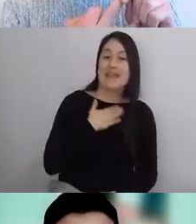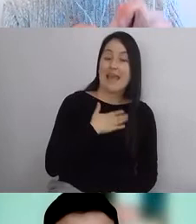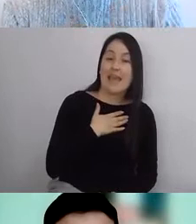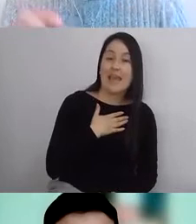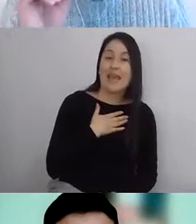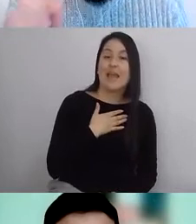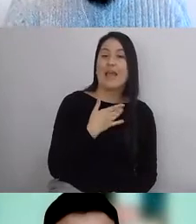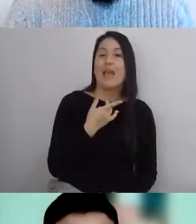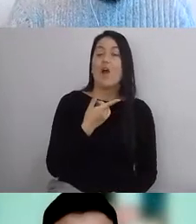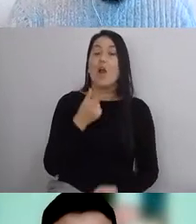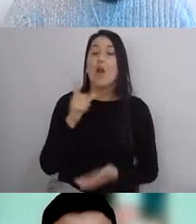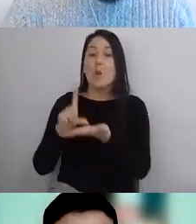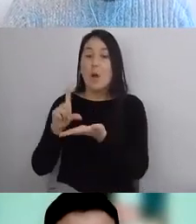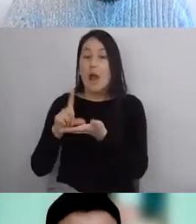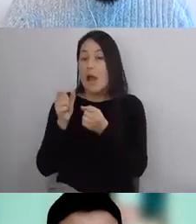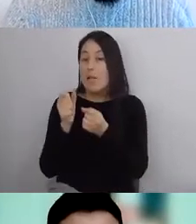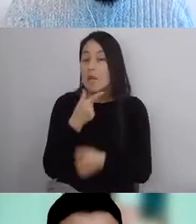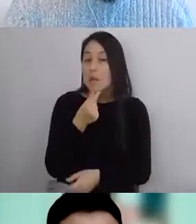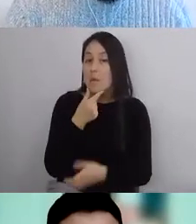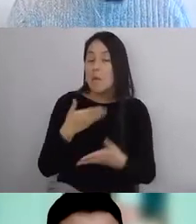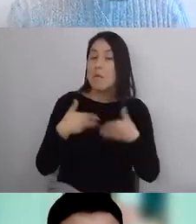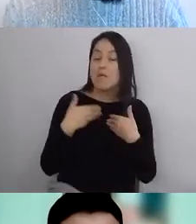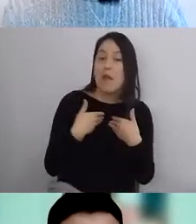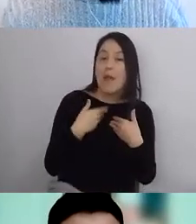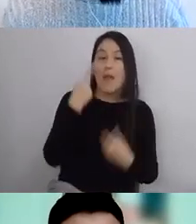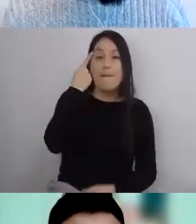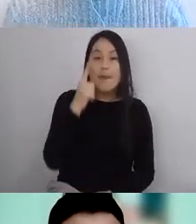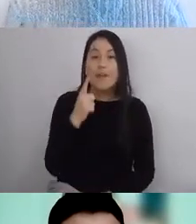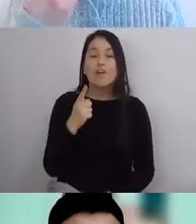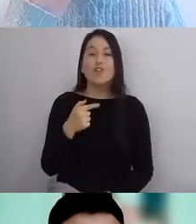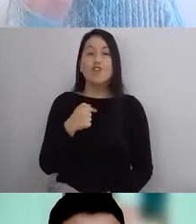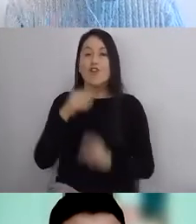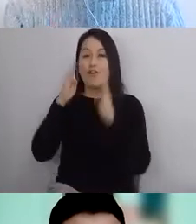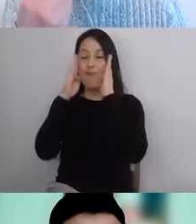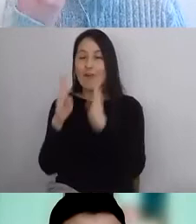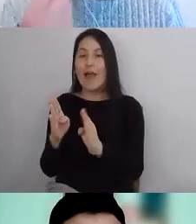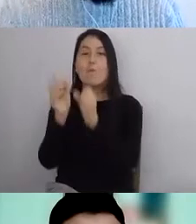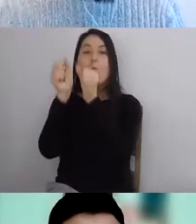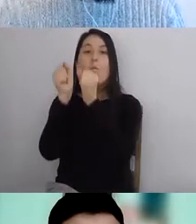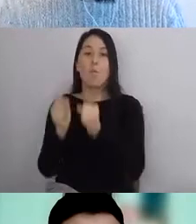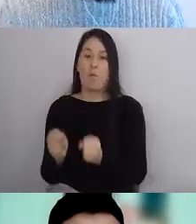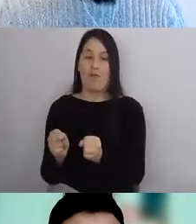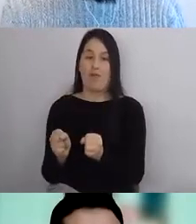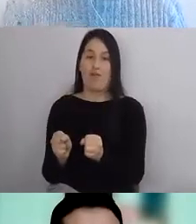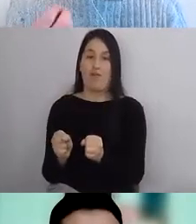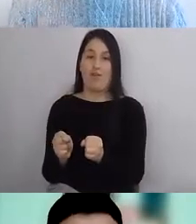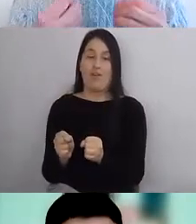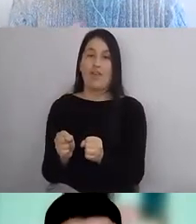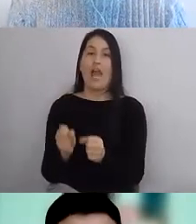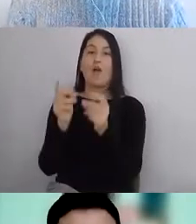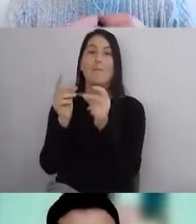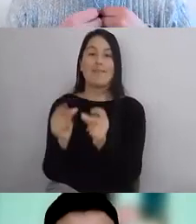me gusta. Voy a entrar en más detalle al poder, que son las competencias laborales, ¿ya?